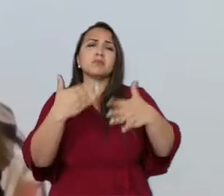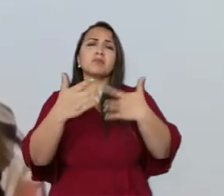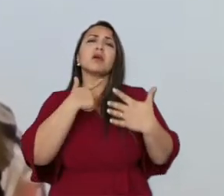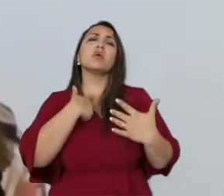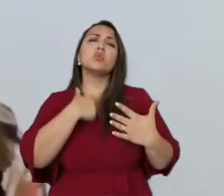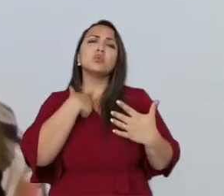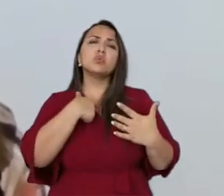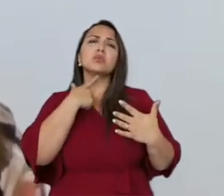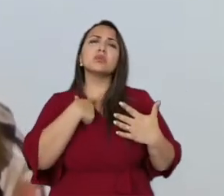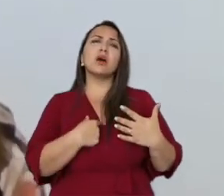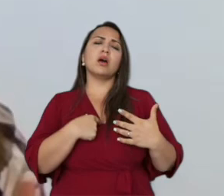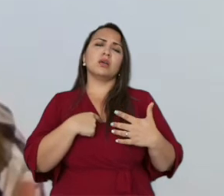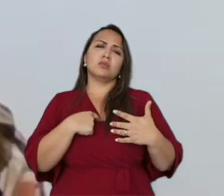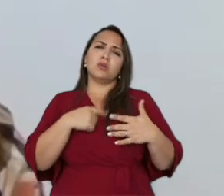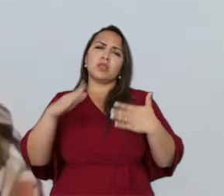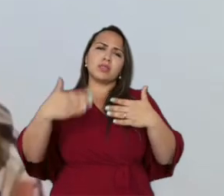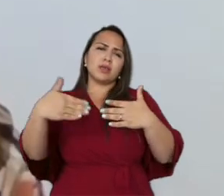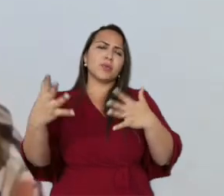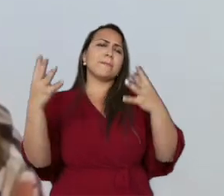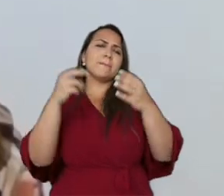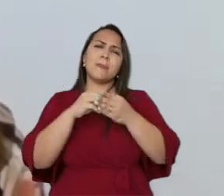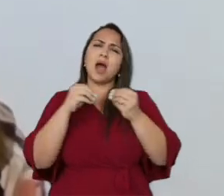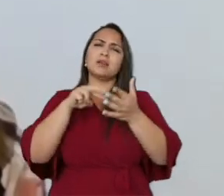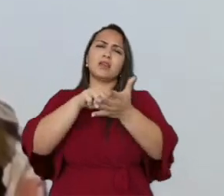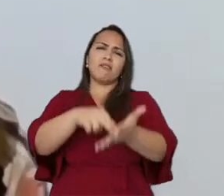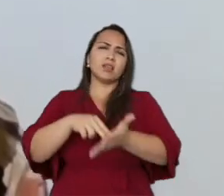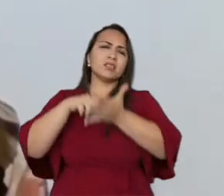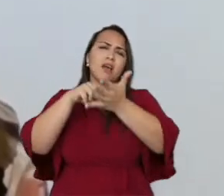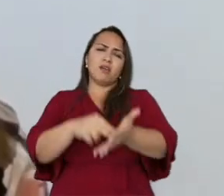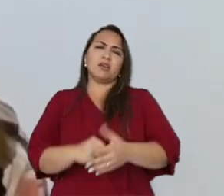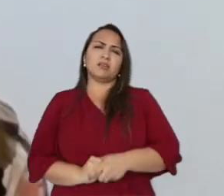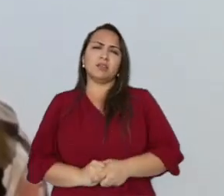gustando. Fui cada día más hacia adelante.